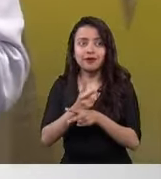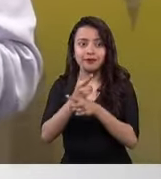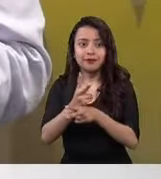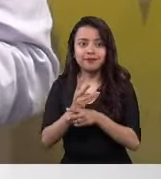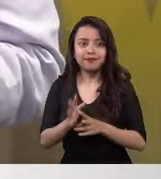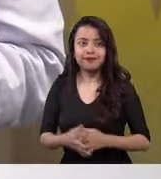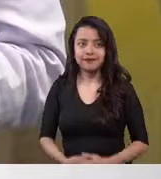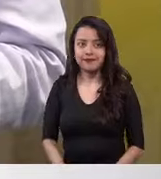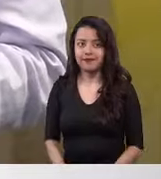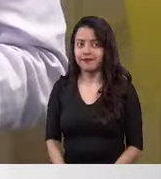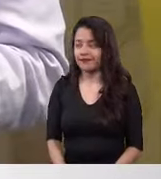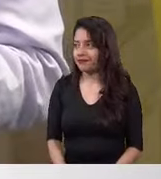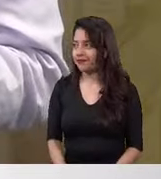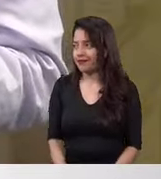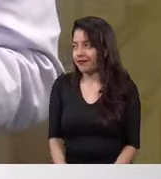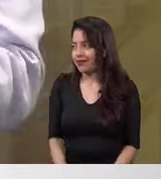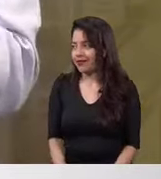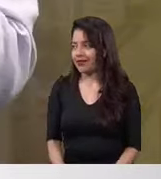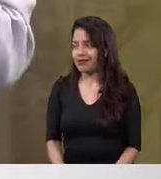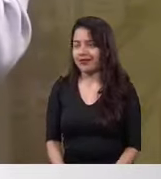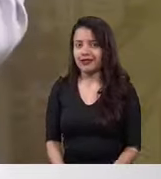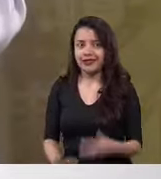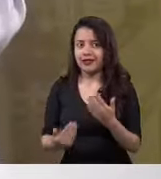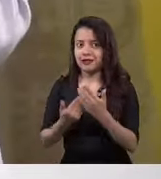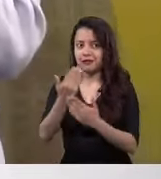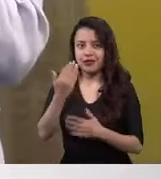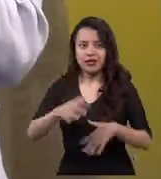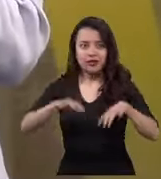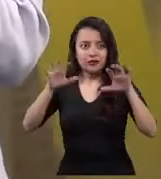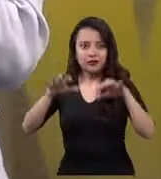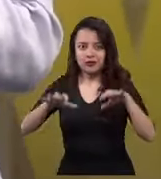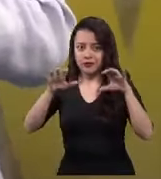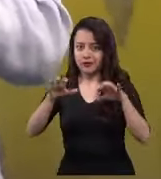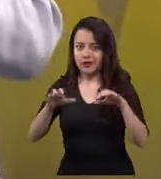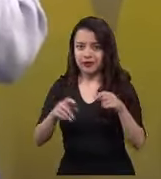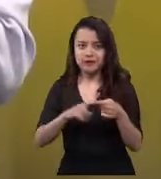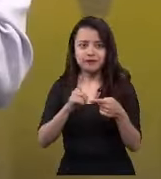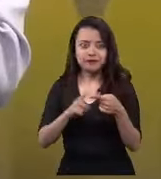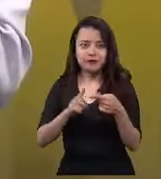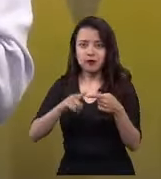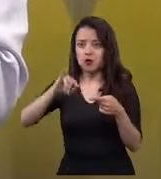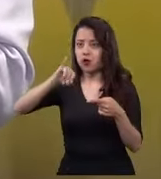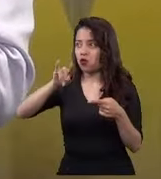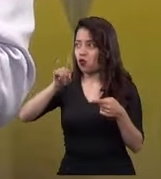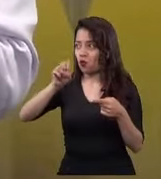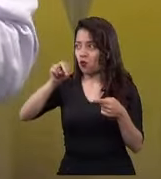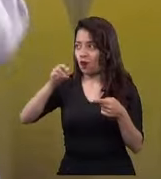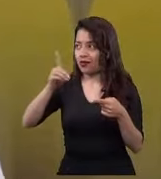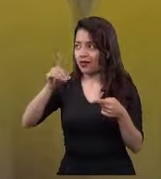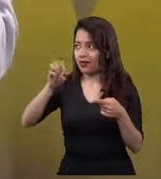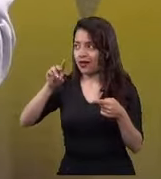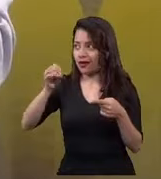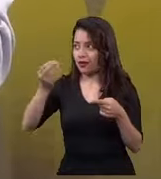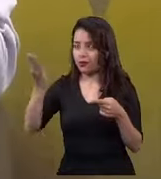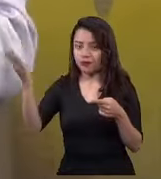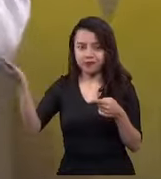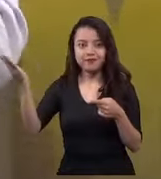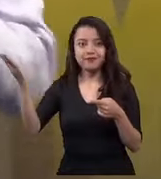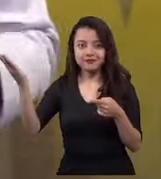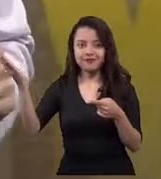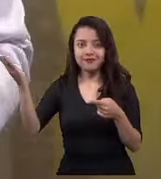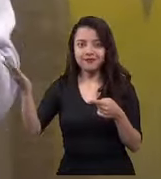No, es que no. Empieza a llover, pero empieza puede a llover, ser Juan estragos. Diego Alvira y la gente haciendo fila para poderlo saludar, pero ante la